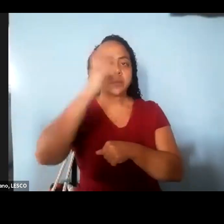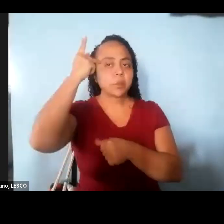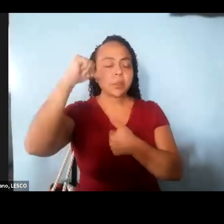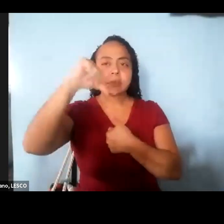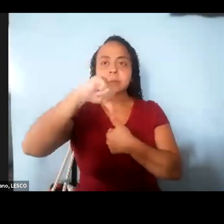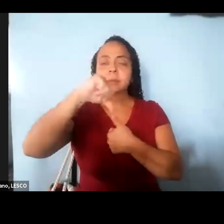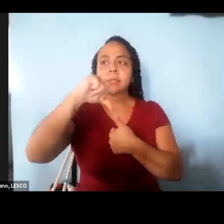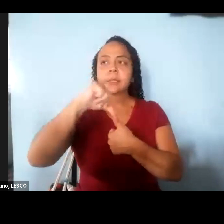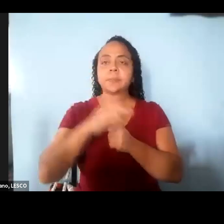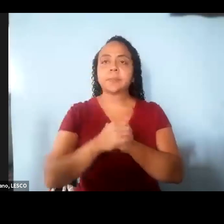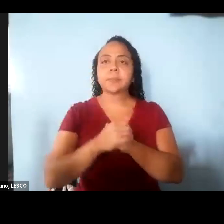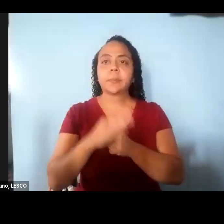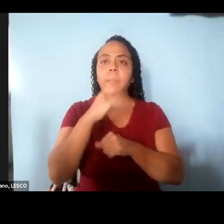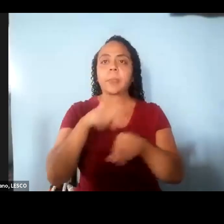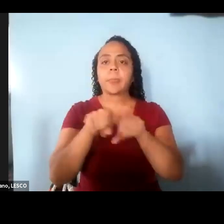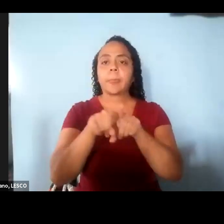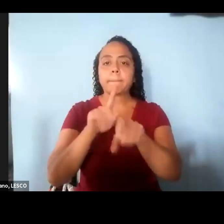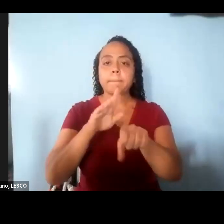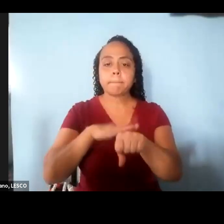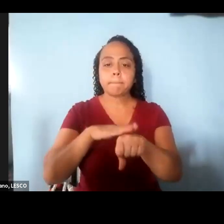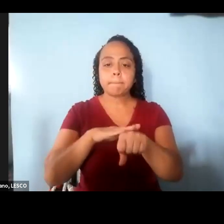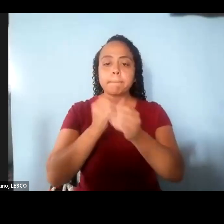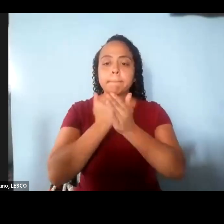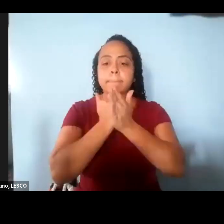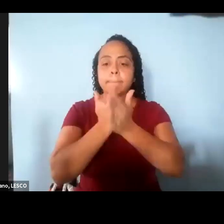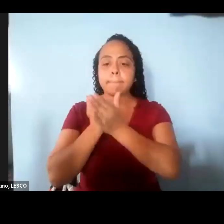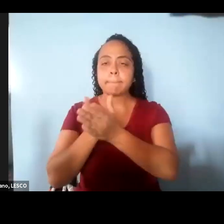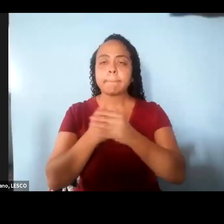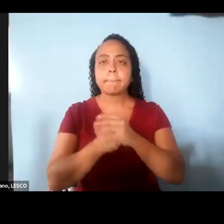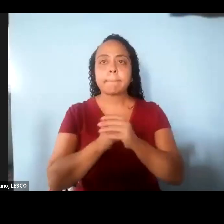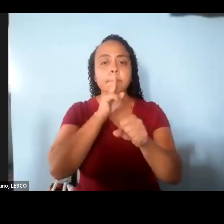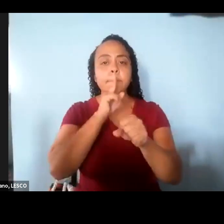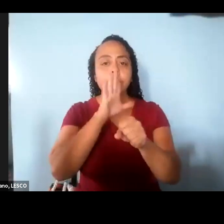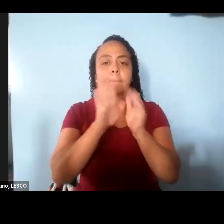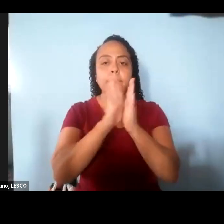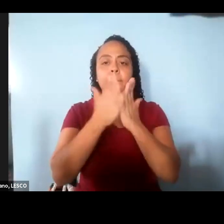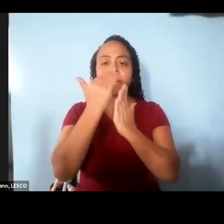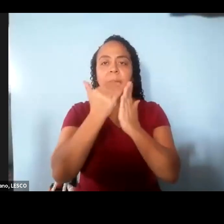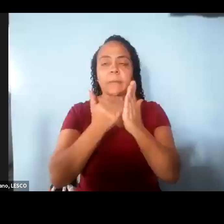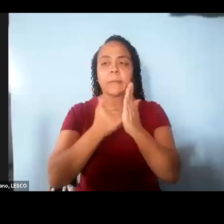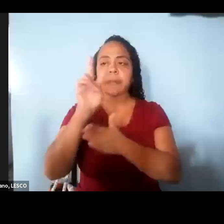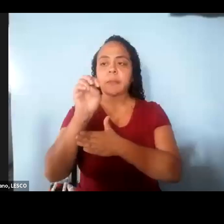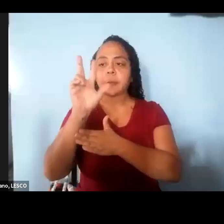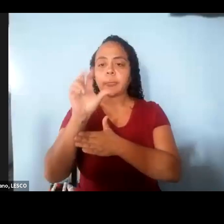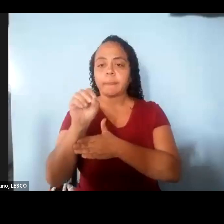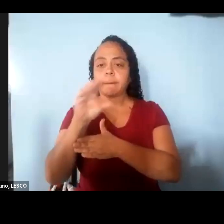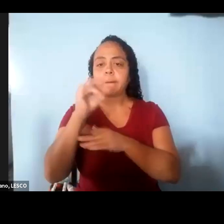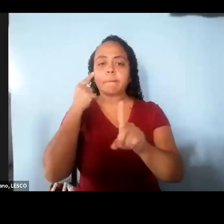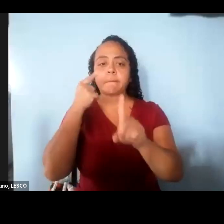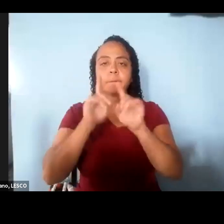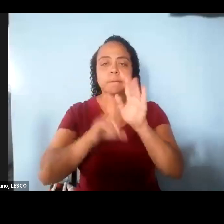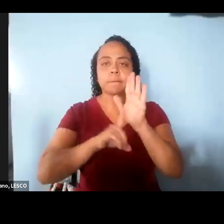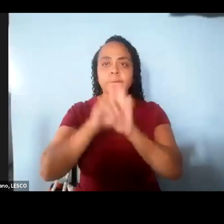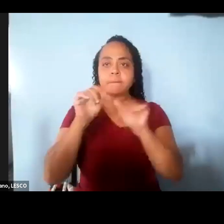integral de riesgo pero que también nos permita contribuir en el cumplimiento de la agenda 2030 los objetivos de desarrollo sostenible